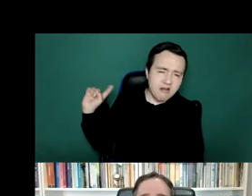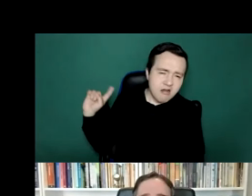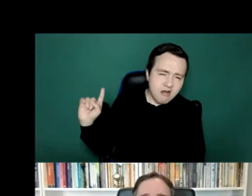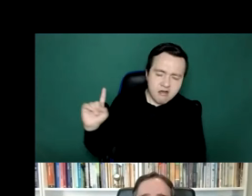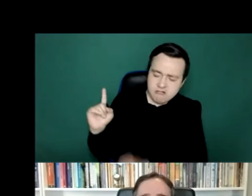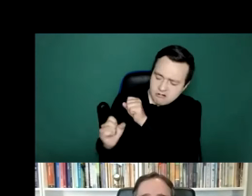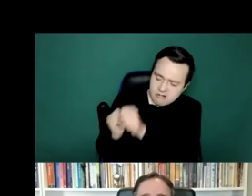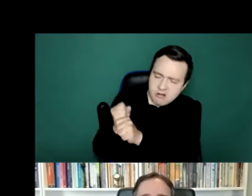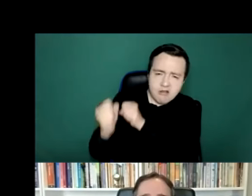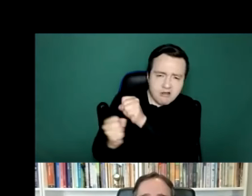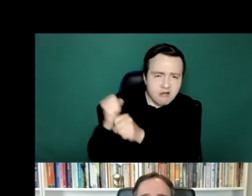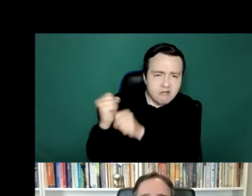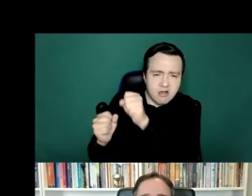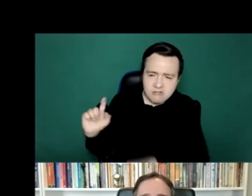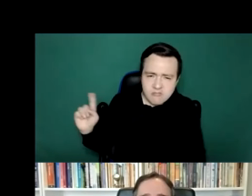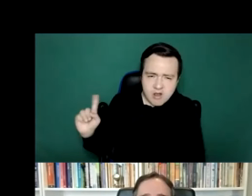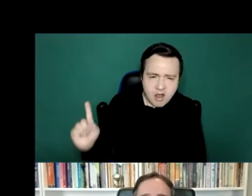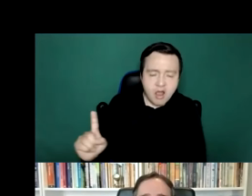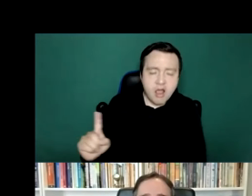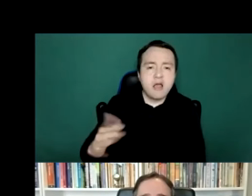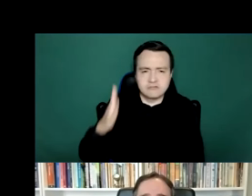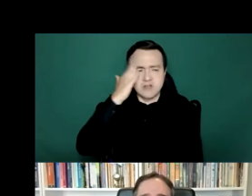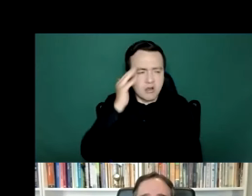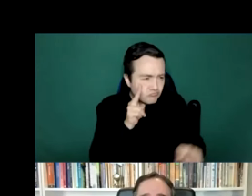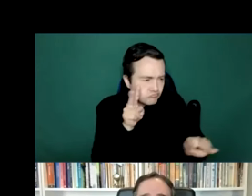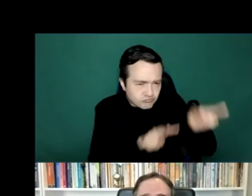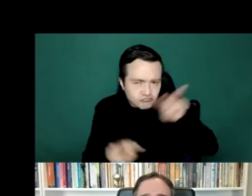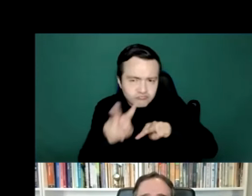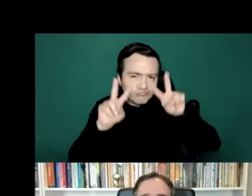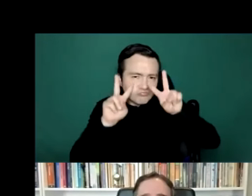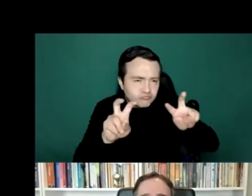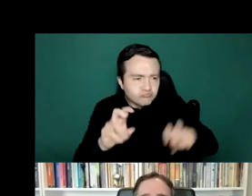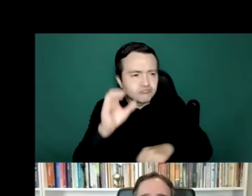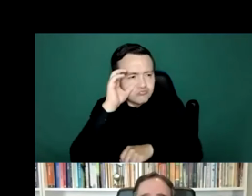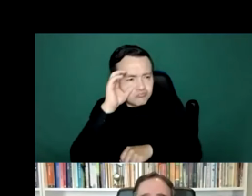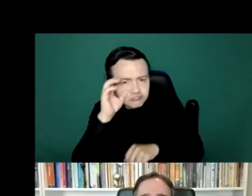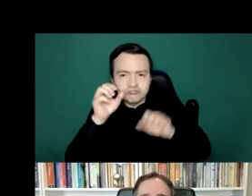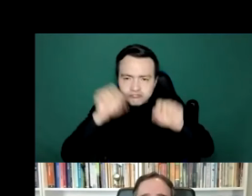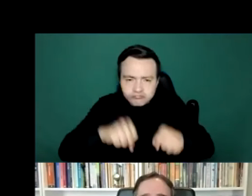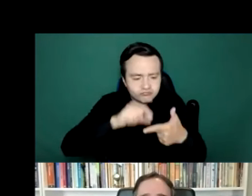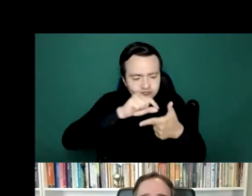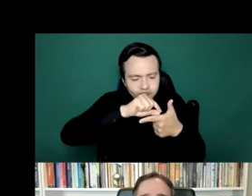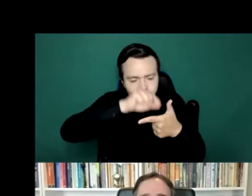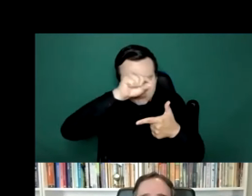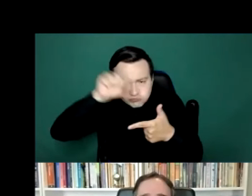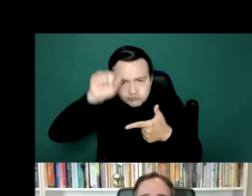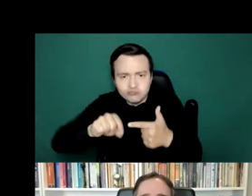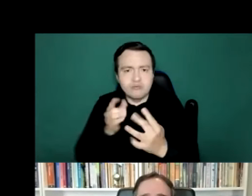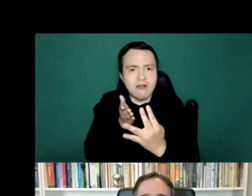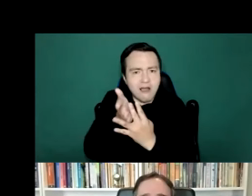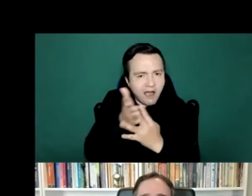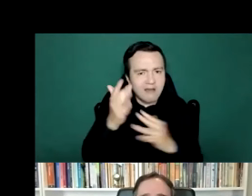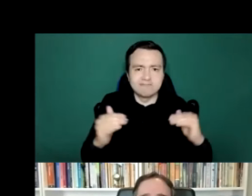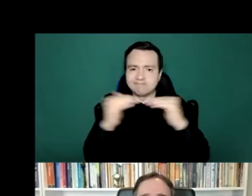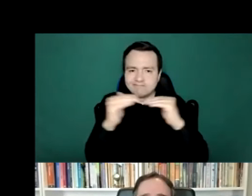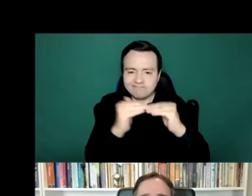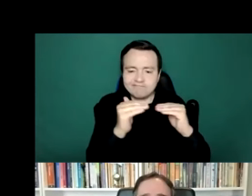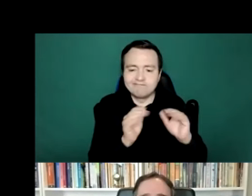carrera en el apoyo a proyectos de investigación cual y cuantitativos de equidad en